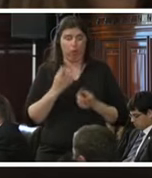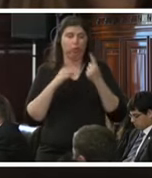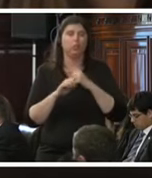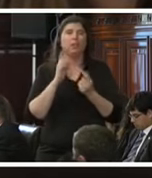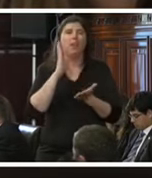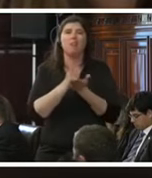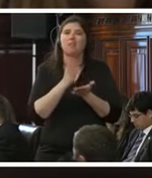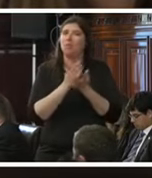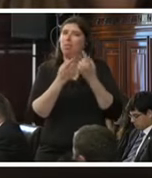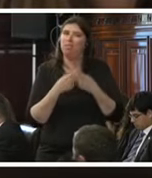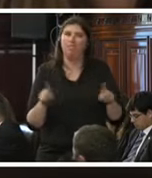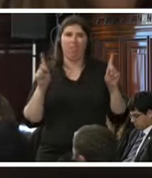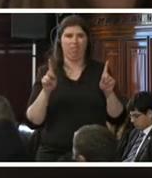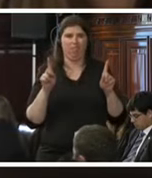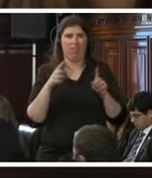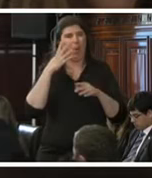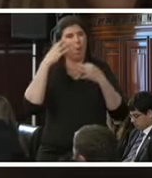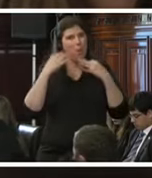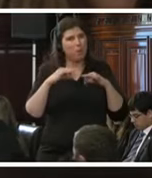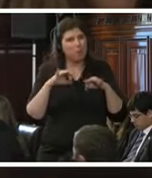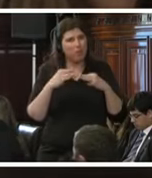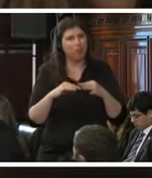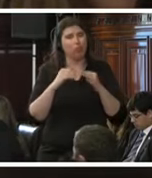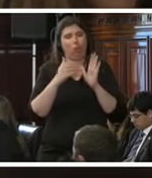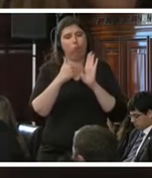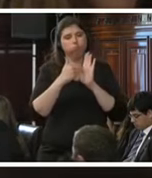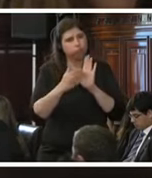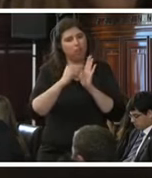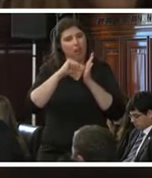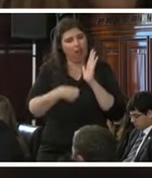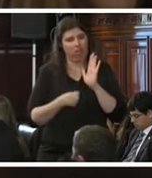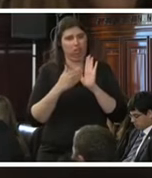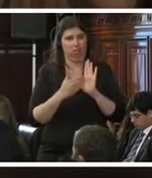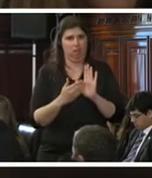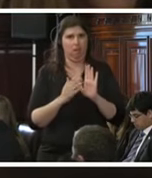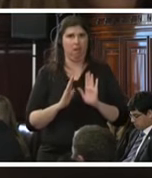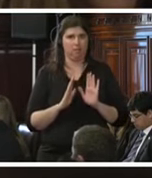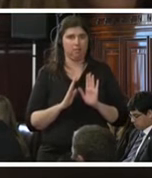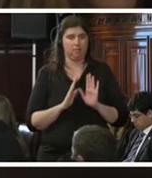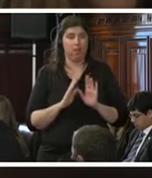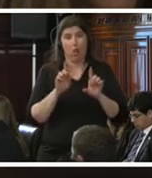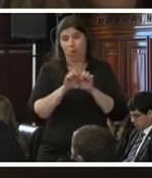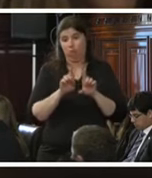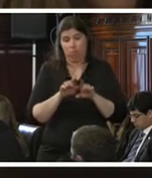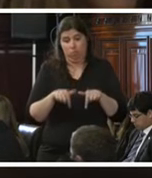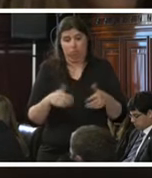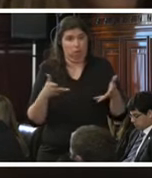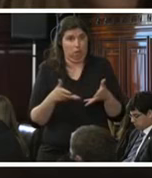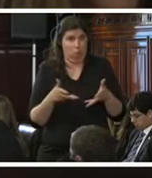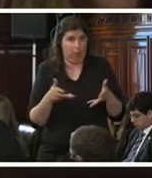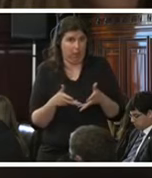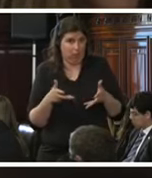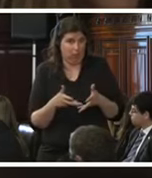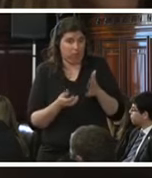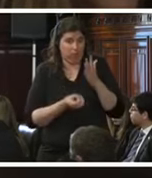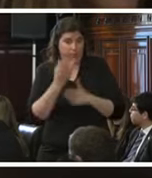base al cumplimiento estricto de las garantías, como es que lo que ocurre en nuestras normativas nacionales. La